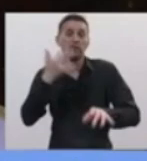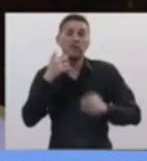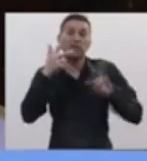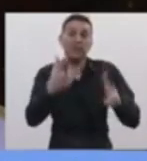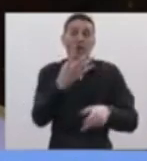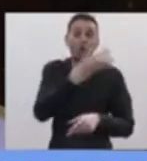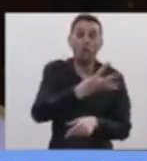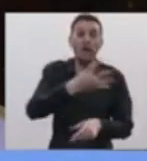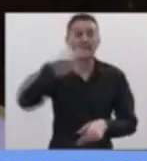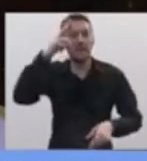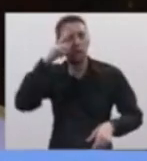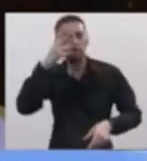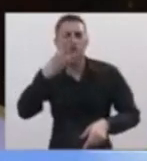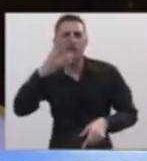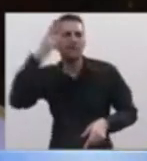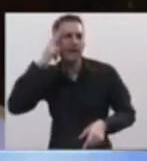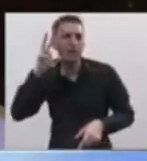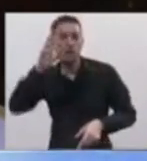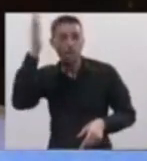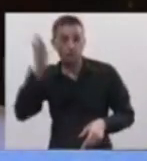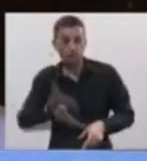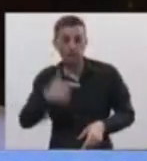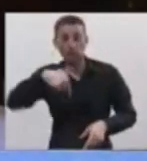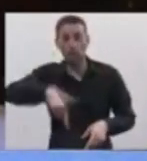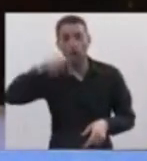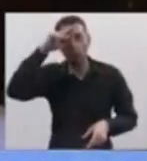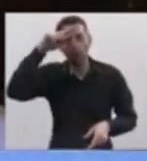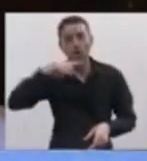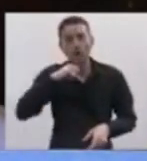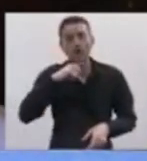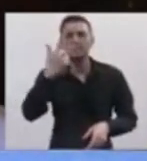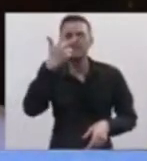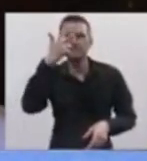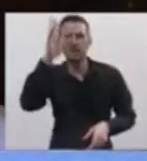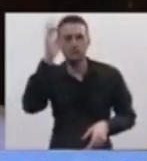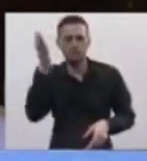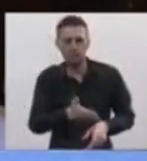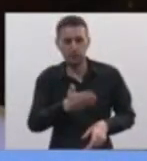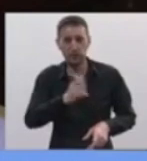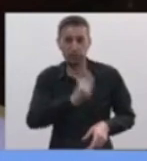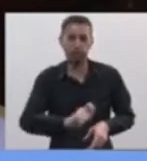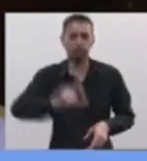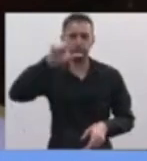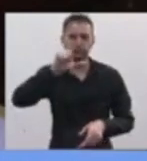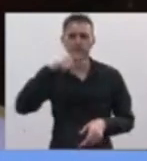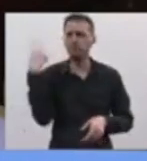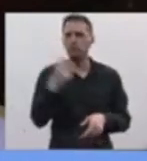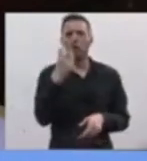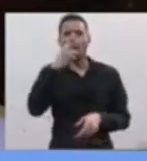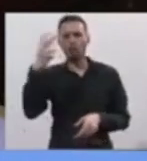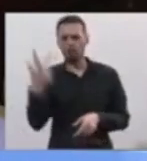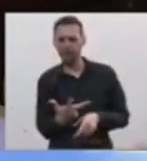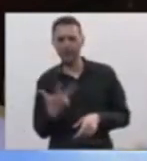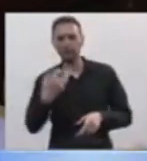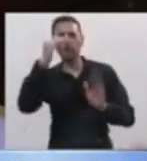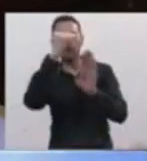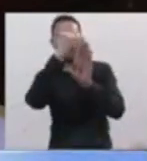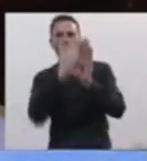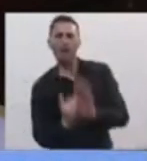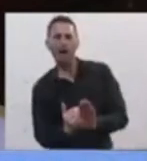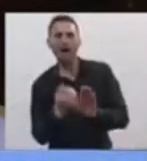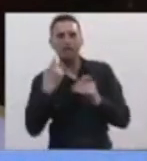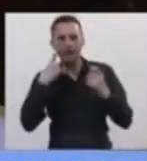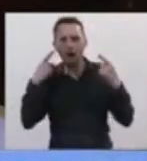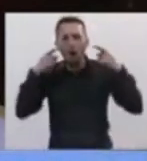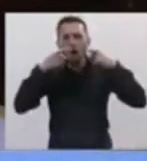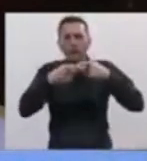48 y 49 por ciento hoy la inflación mensual está en el 3% que dice que tenemos que bajar un tercio del ritmo al que viene la inflación para llegar a la meta